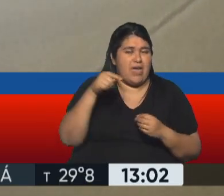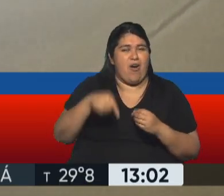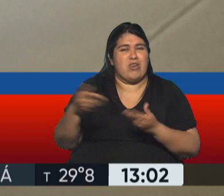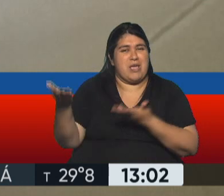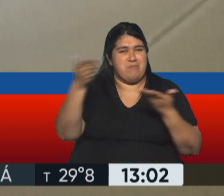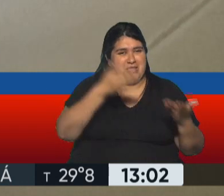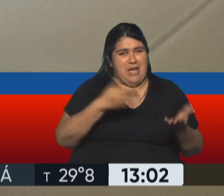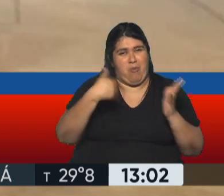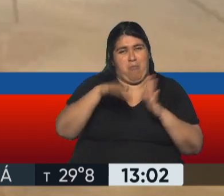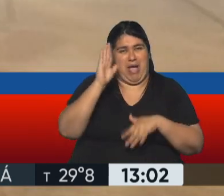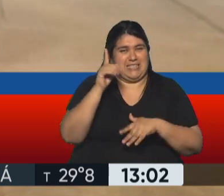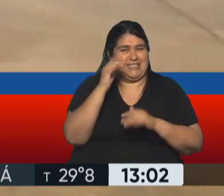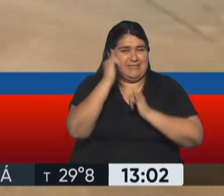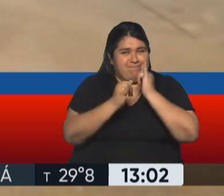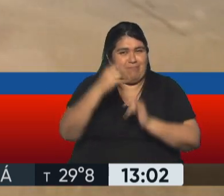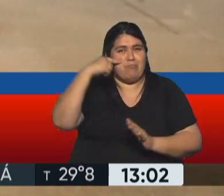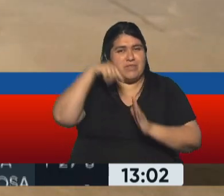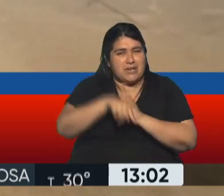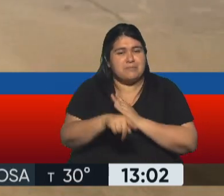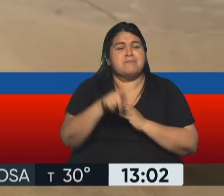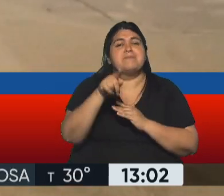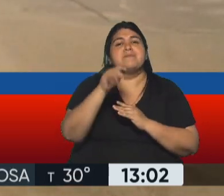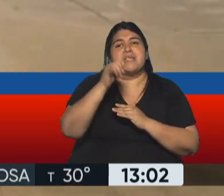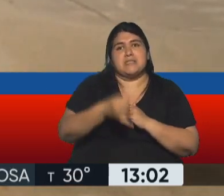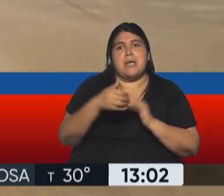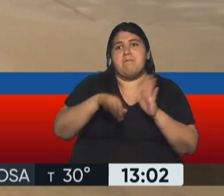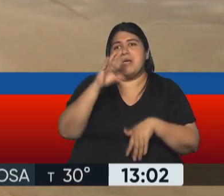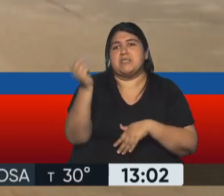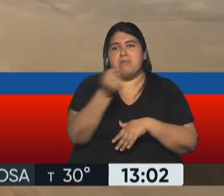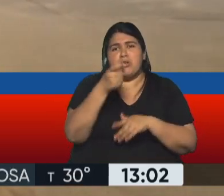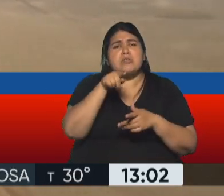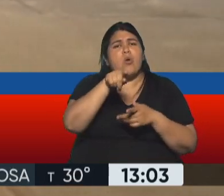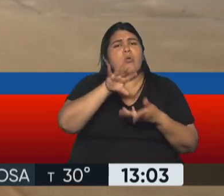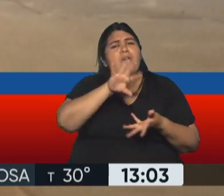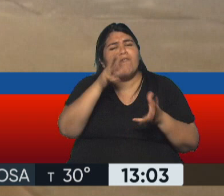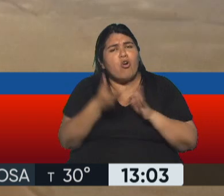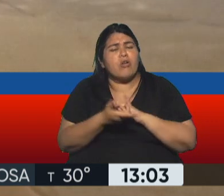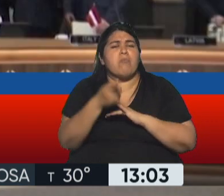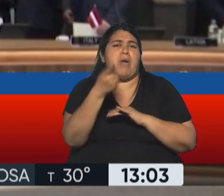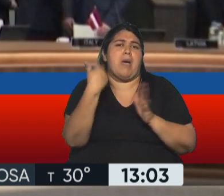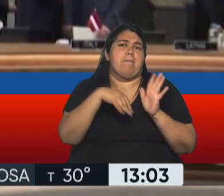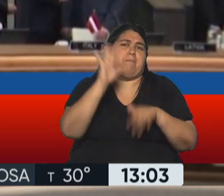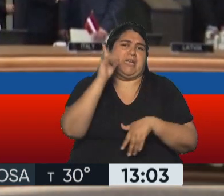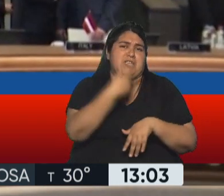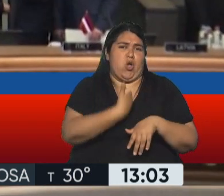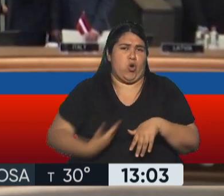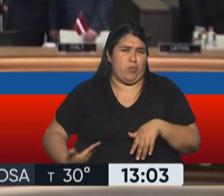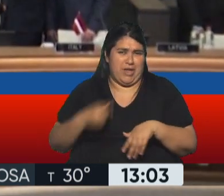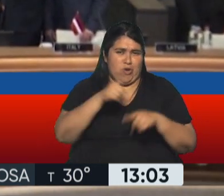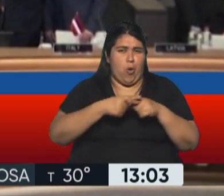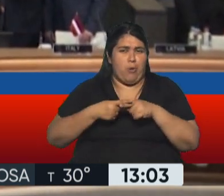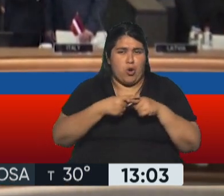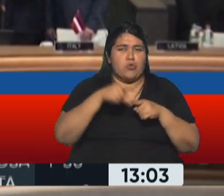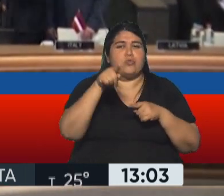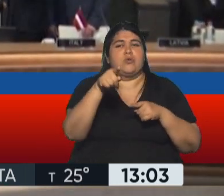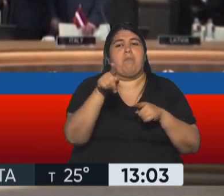invitado de manera más detallada y más profunda, pero en principio pareciera una forma que encontró el gobierno bielorruso